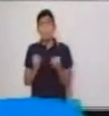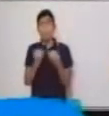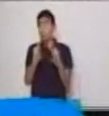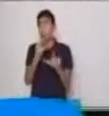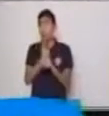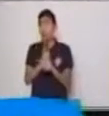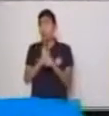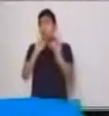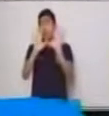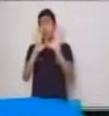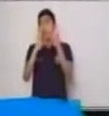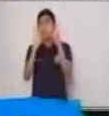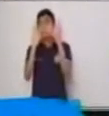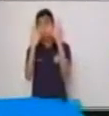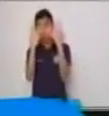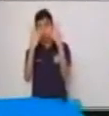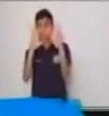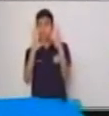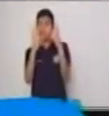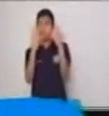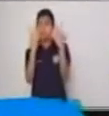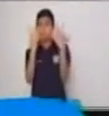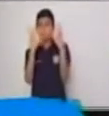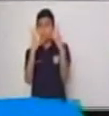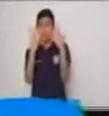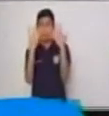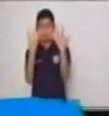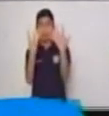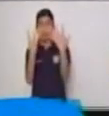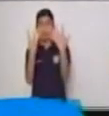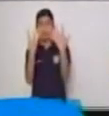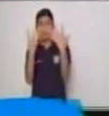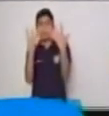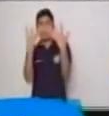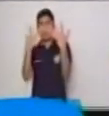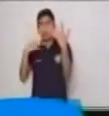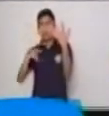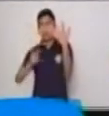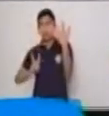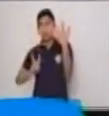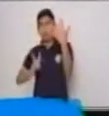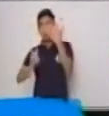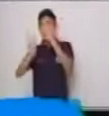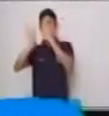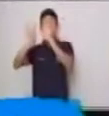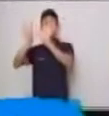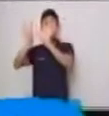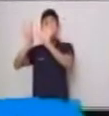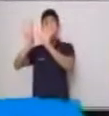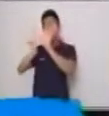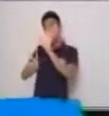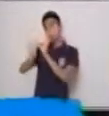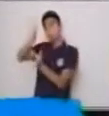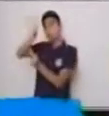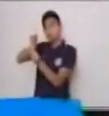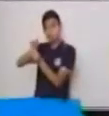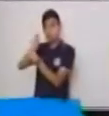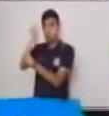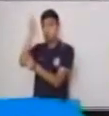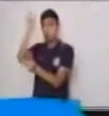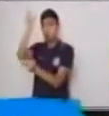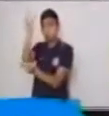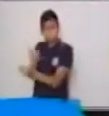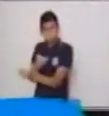llevan dos números y acá solo lleva uno, entonces es en la unidad. Entonces digo, voy a sumar